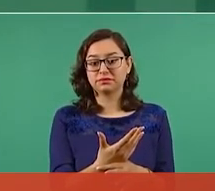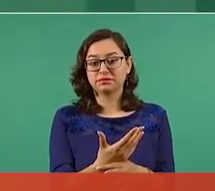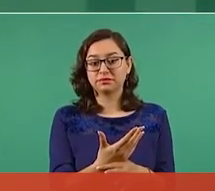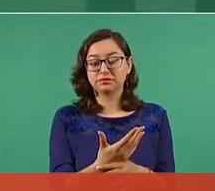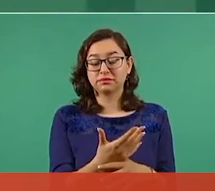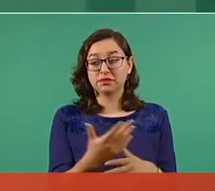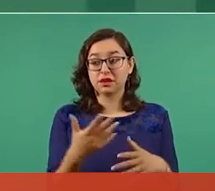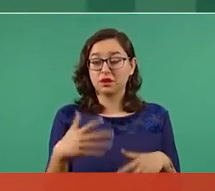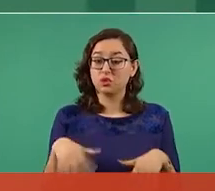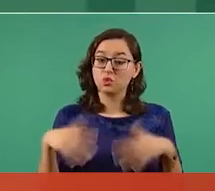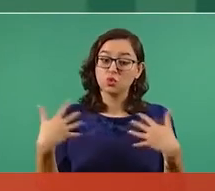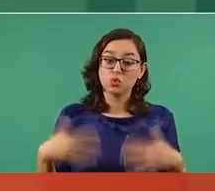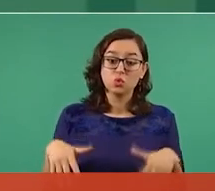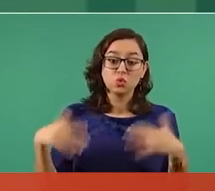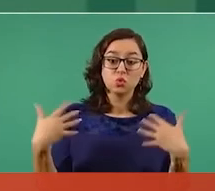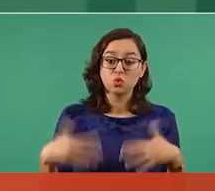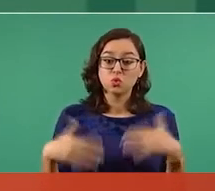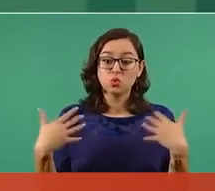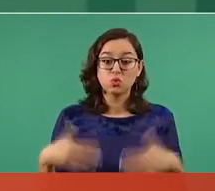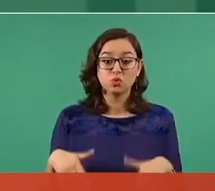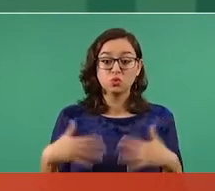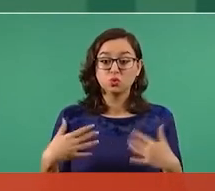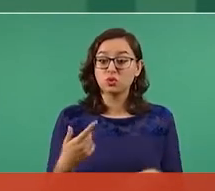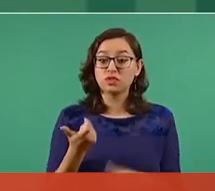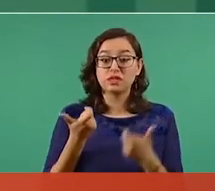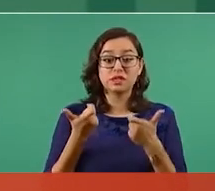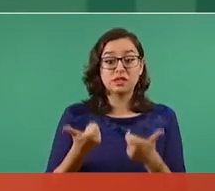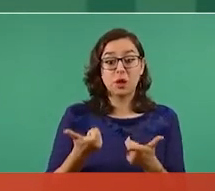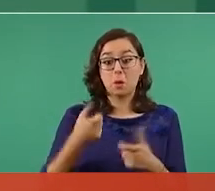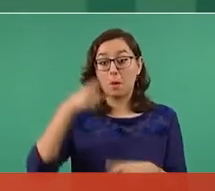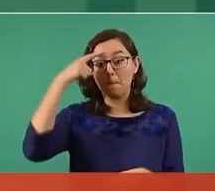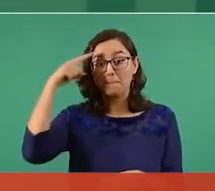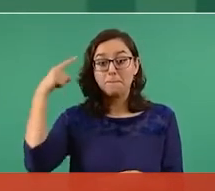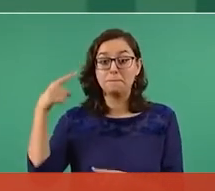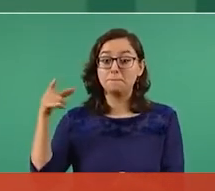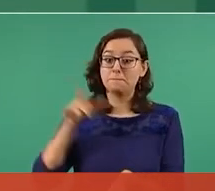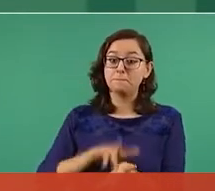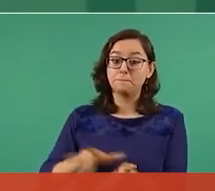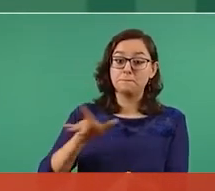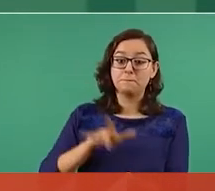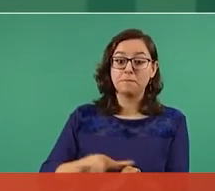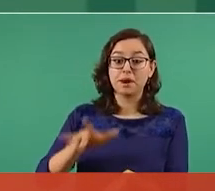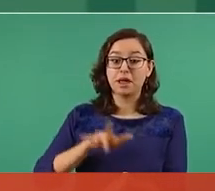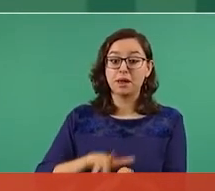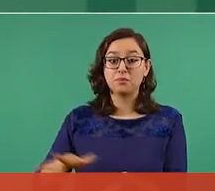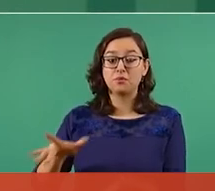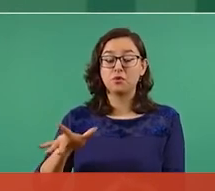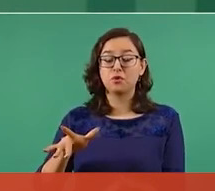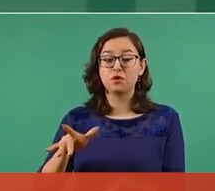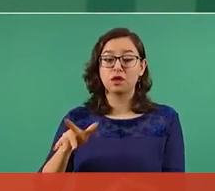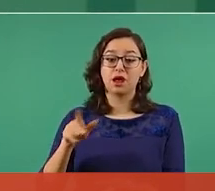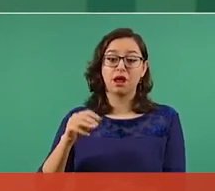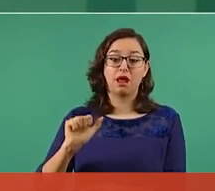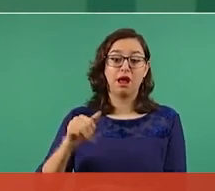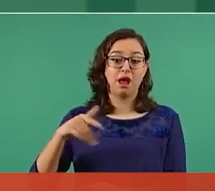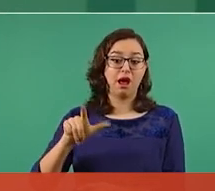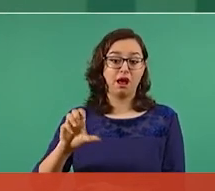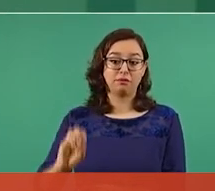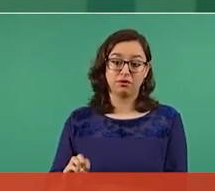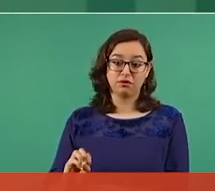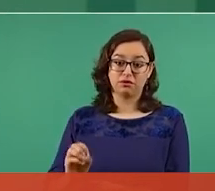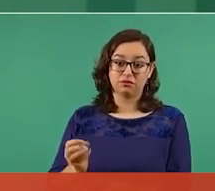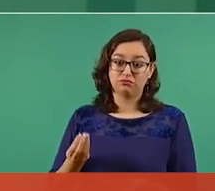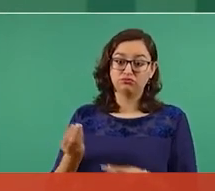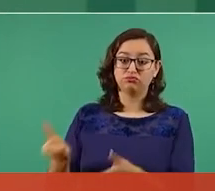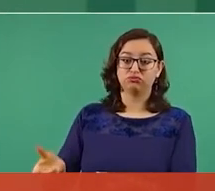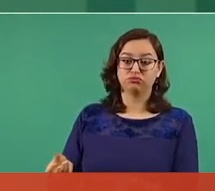hacer ver de que es dinero para campaña, dinero político, dinero para mí,